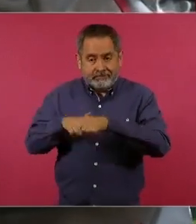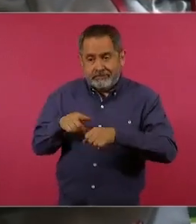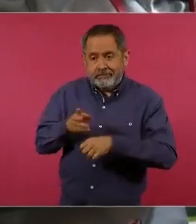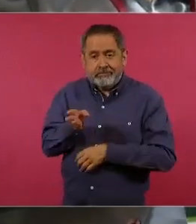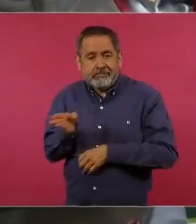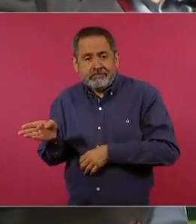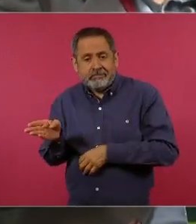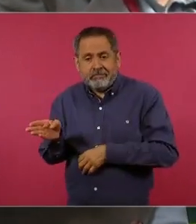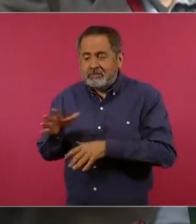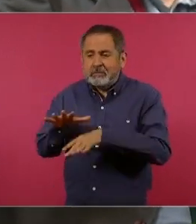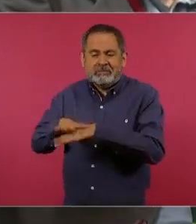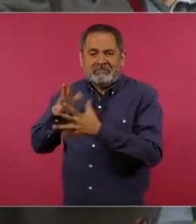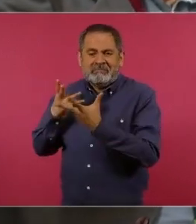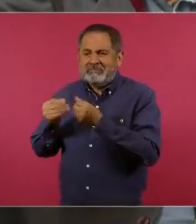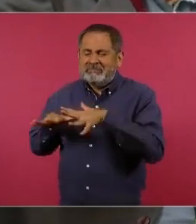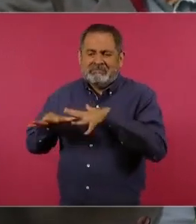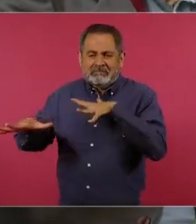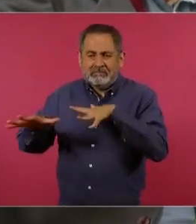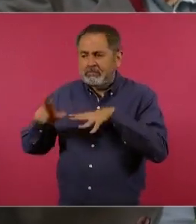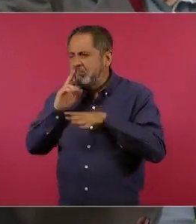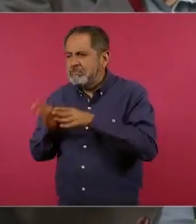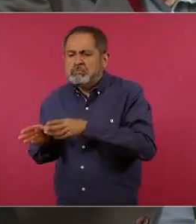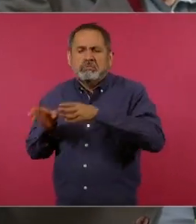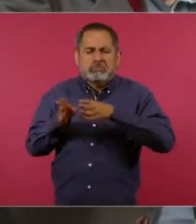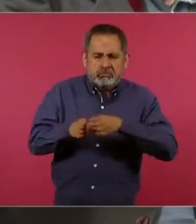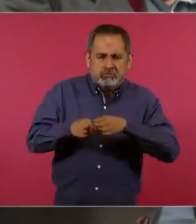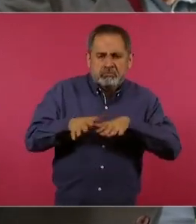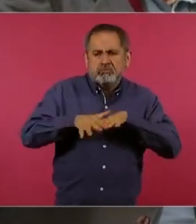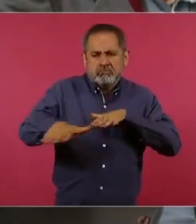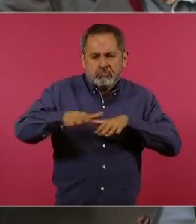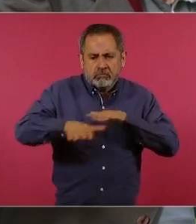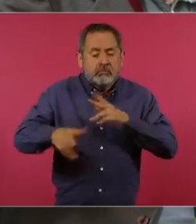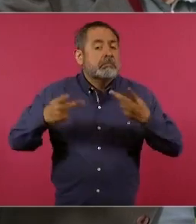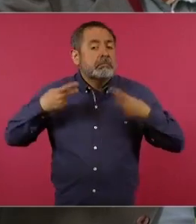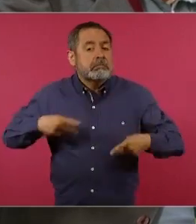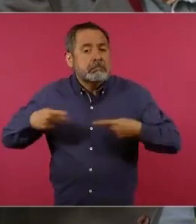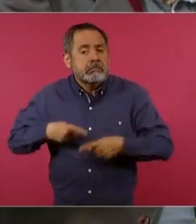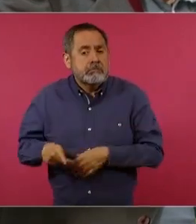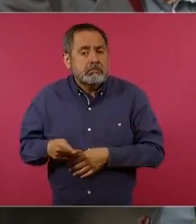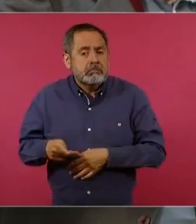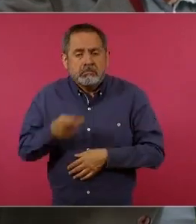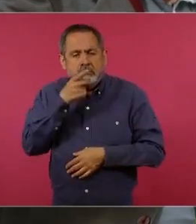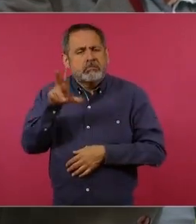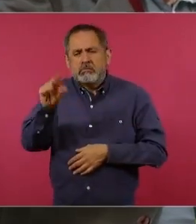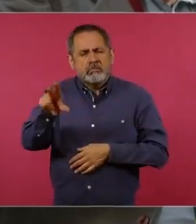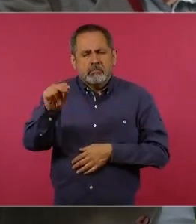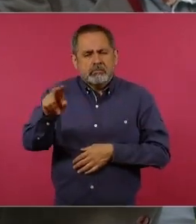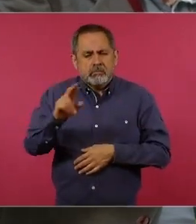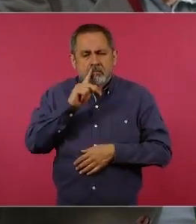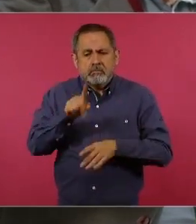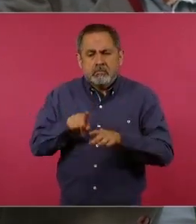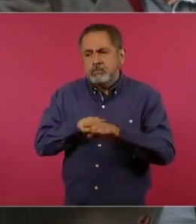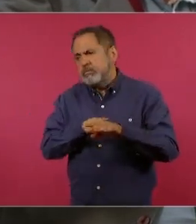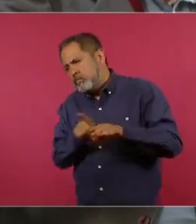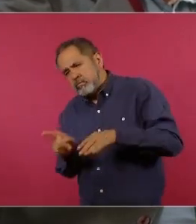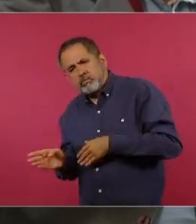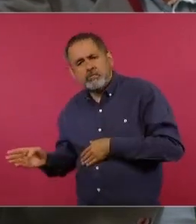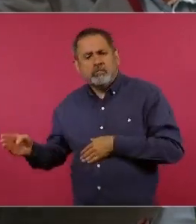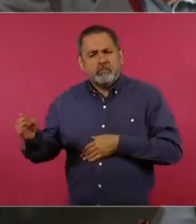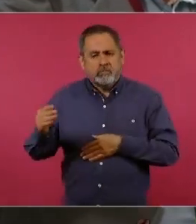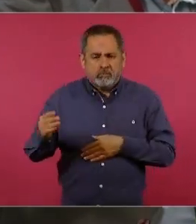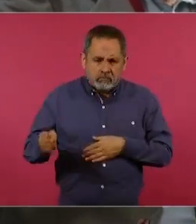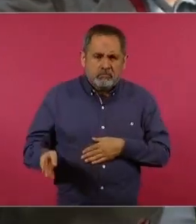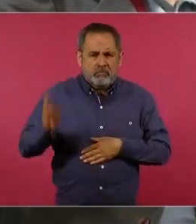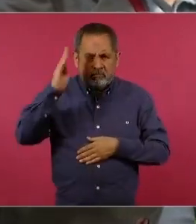existe está sobrepasada y puede causar accidentes. Los pobladores, en cambio, dicen no, lo que queremos es que haya un libramiento, ¿no?, y que la carretera